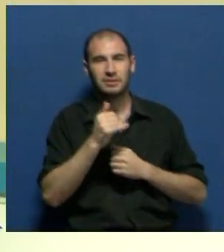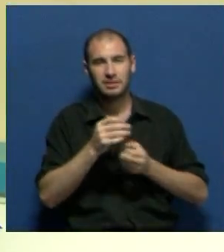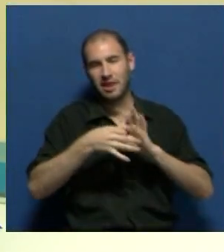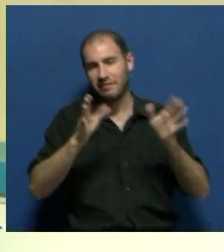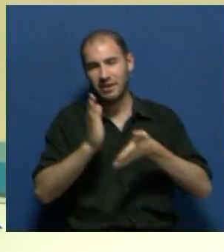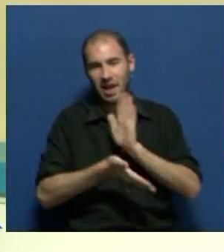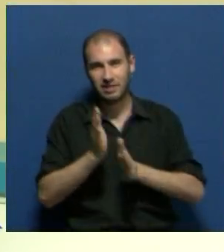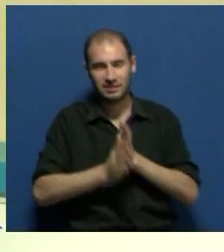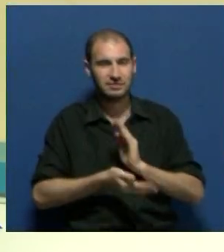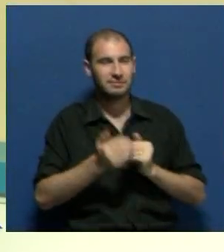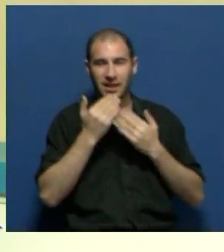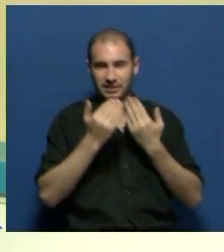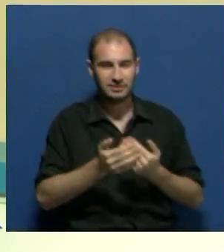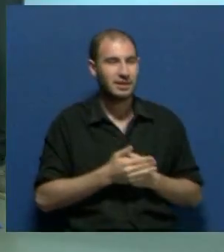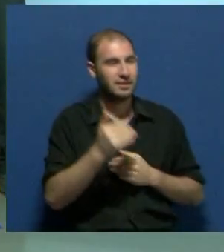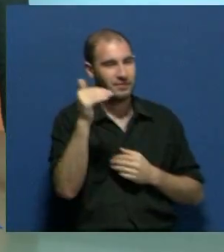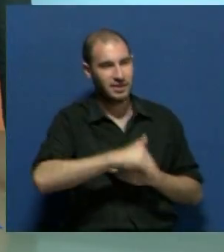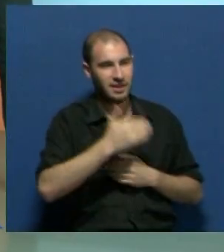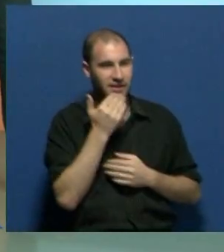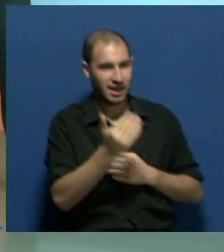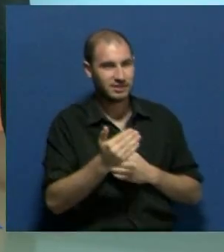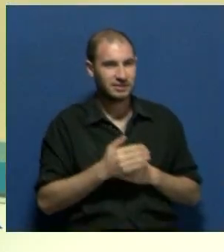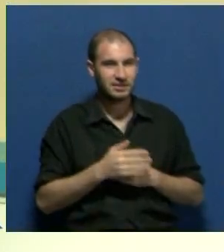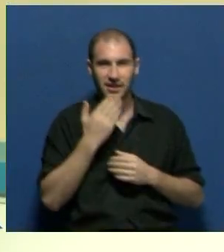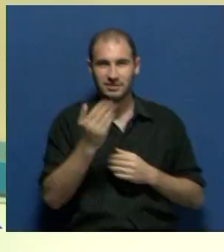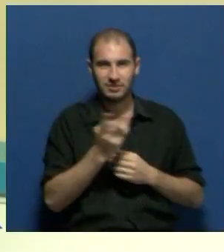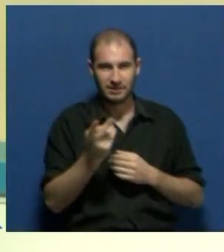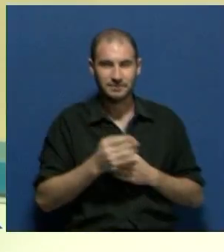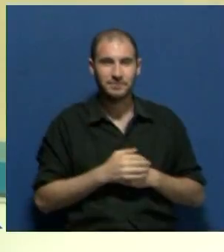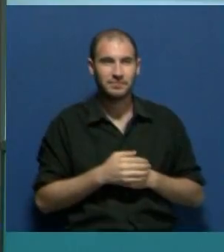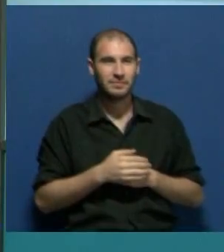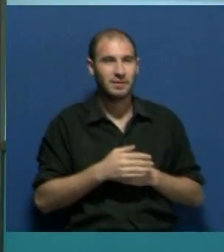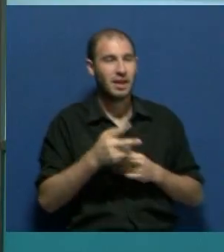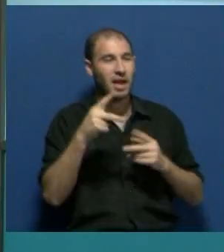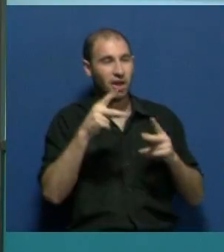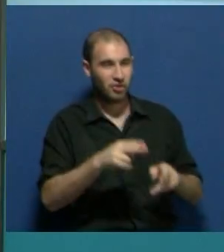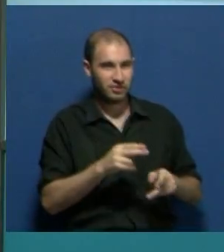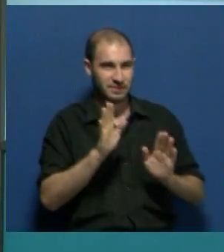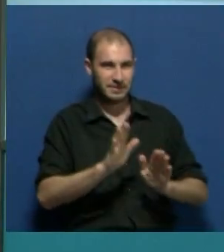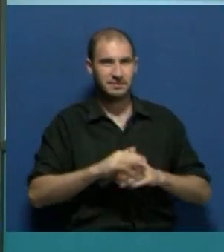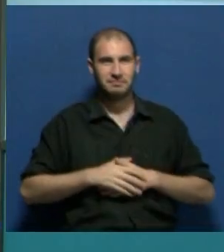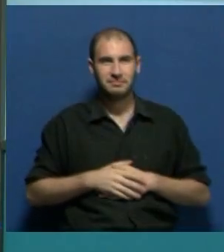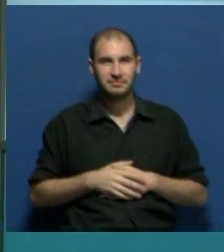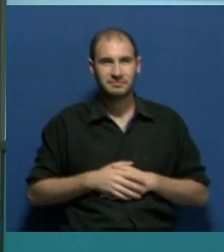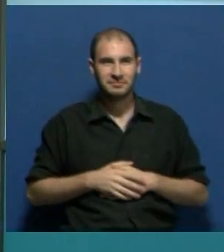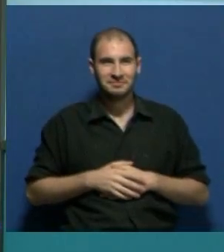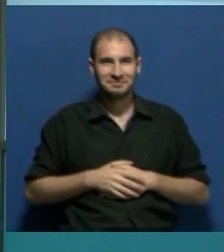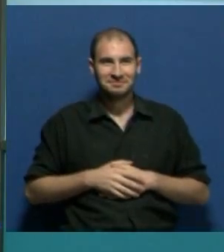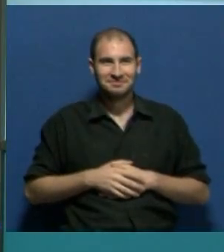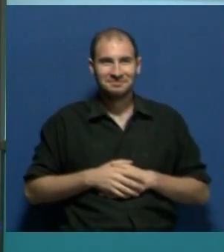y gratuito. Buenísimo. Muchas gracias. Walter, gracias por venir. No, gracias a ustedes por acompañarme. Por favor, hacemos una pausa, ya venimos.